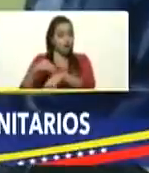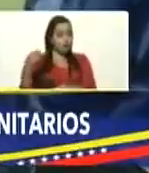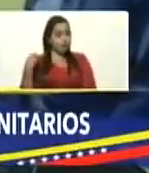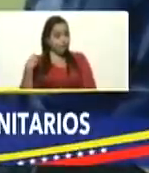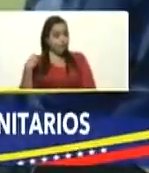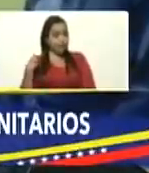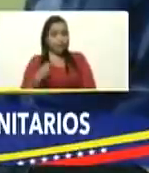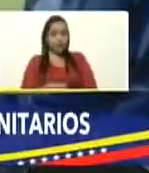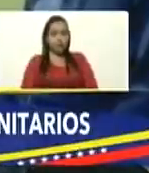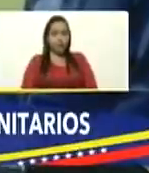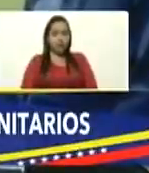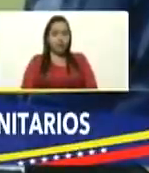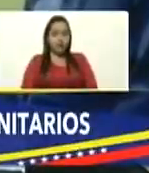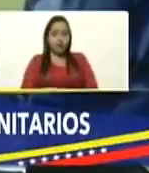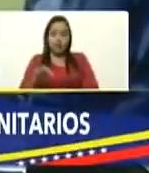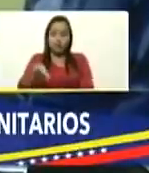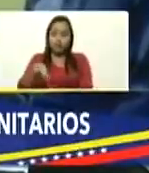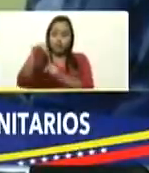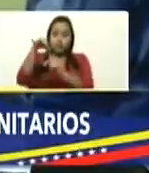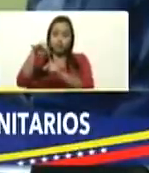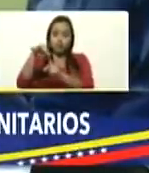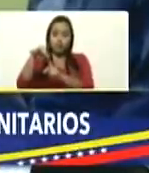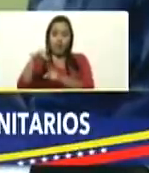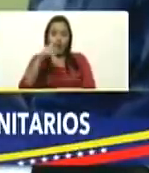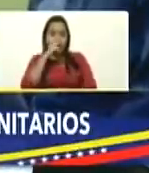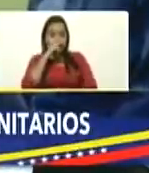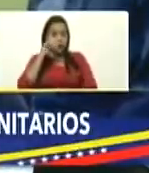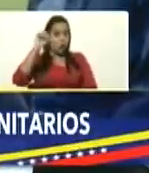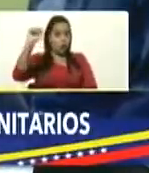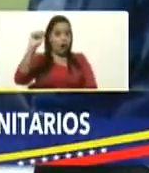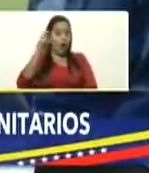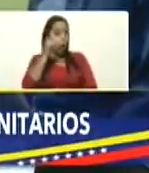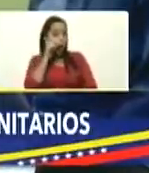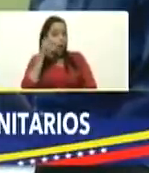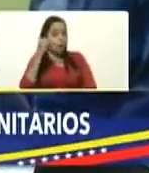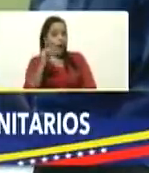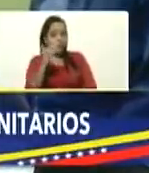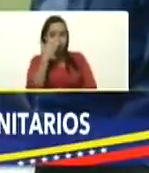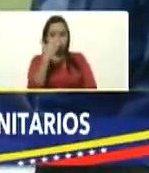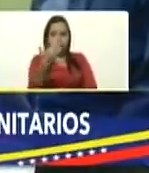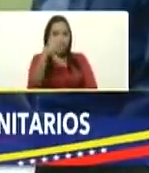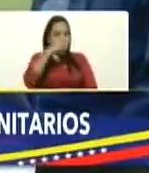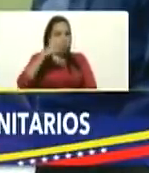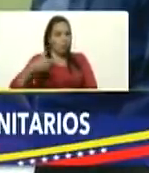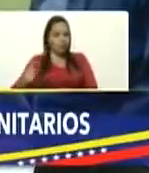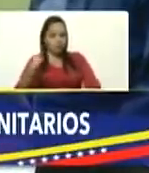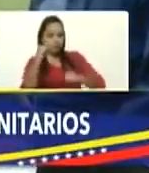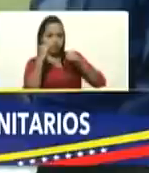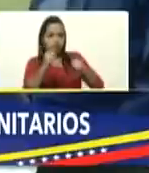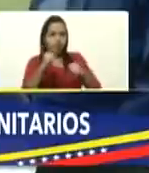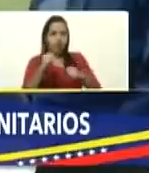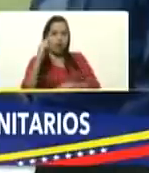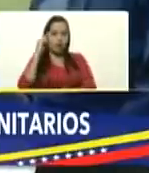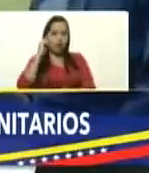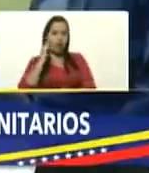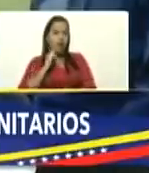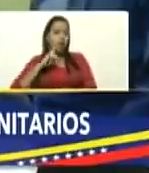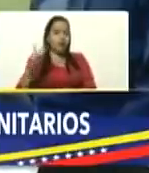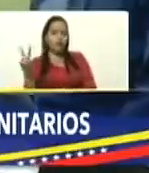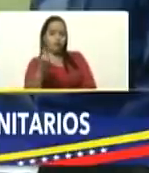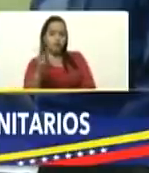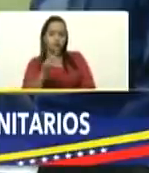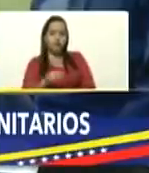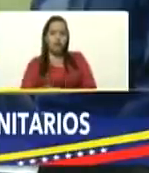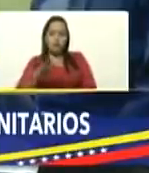era Nicolás el hombre que estaría al frente de este noble pueblo, de este heroico pueblo venezolano, para